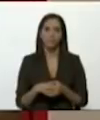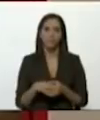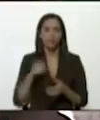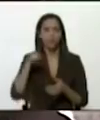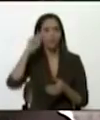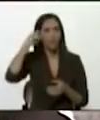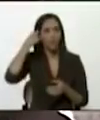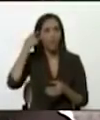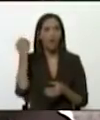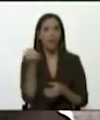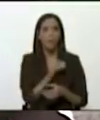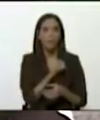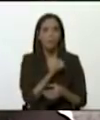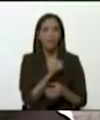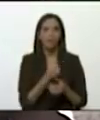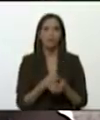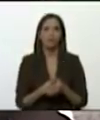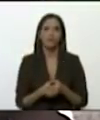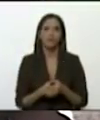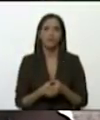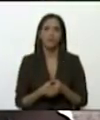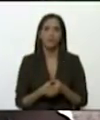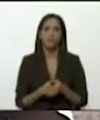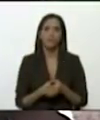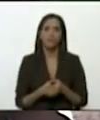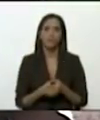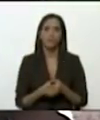¿Tú te acuerdas cuando mataron a Odermann? Claro.